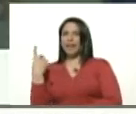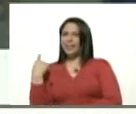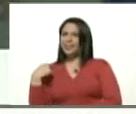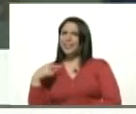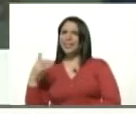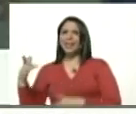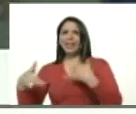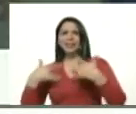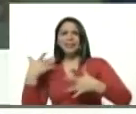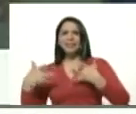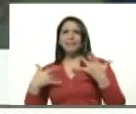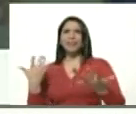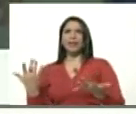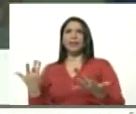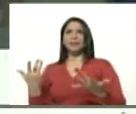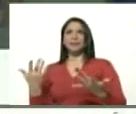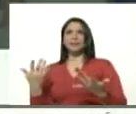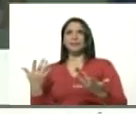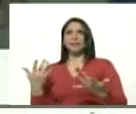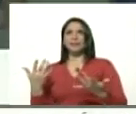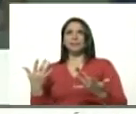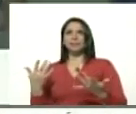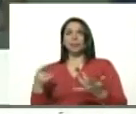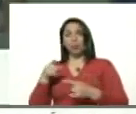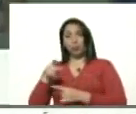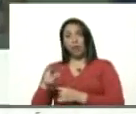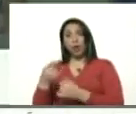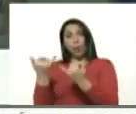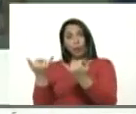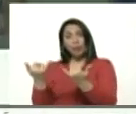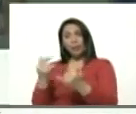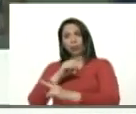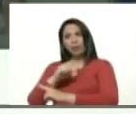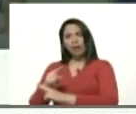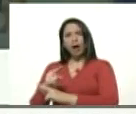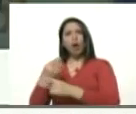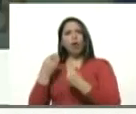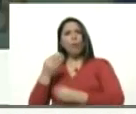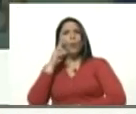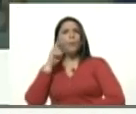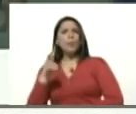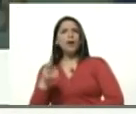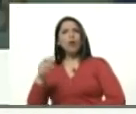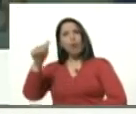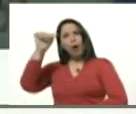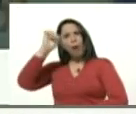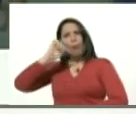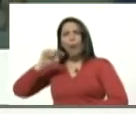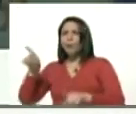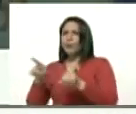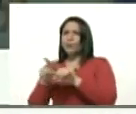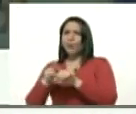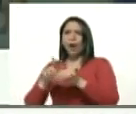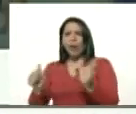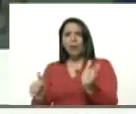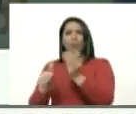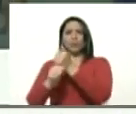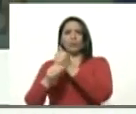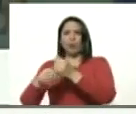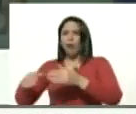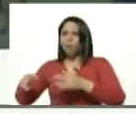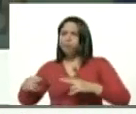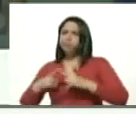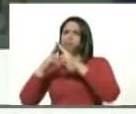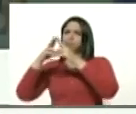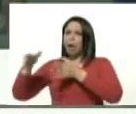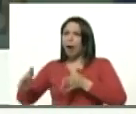actos de masas que usted en su momento ordenó, pero hemos, como el agua, conseguido caminos, los caminos de la comunicación humana